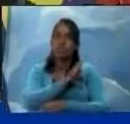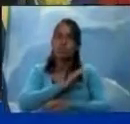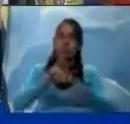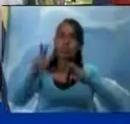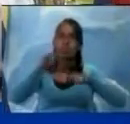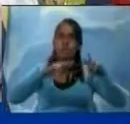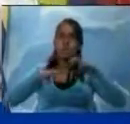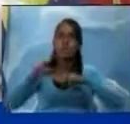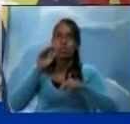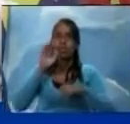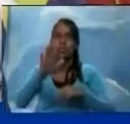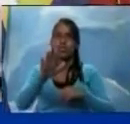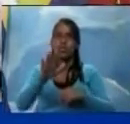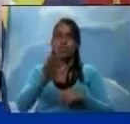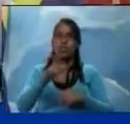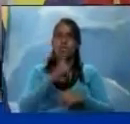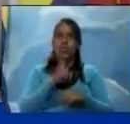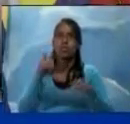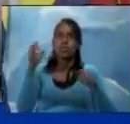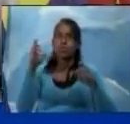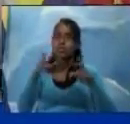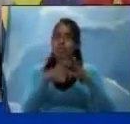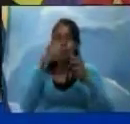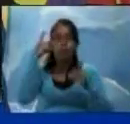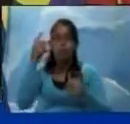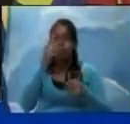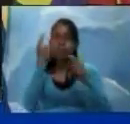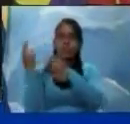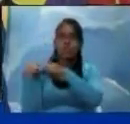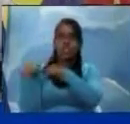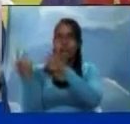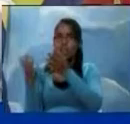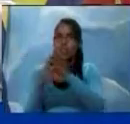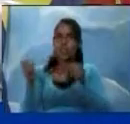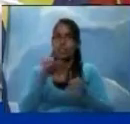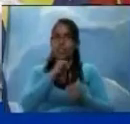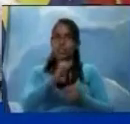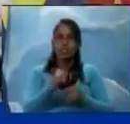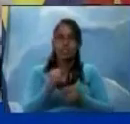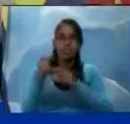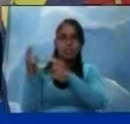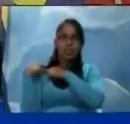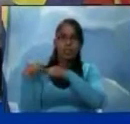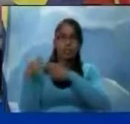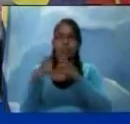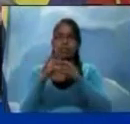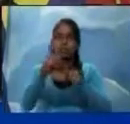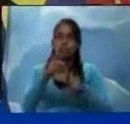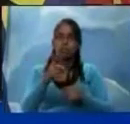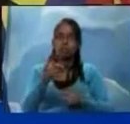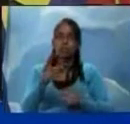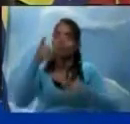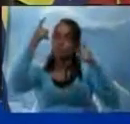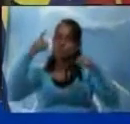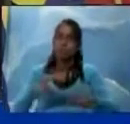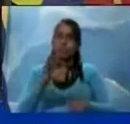de 5 congregaciones, o como jefe de zona de 5 misiones, o como jefe de bloque